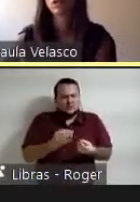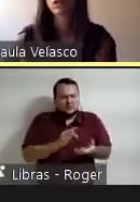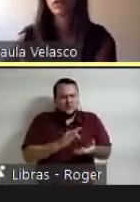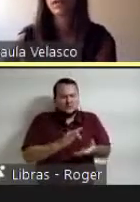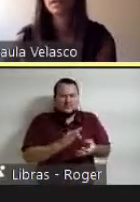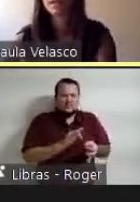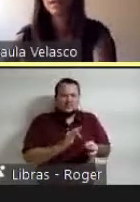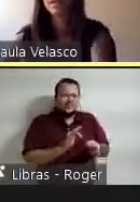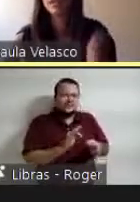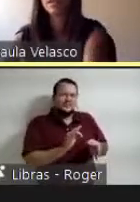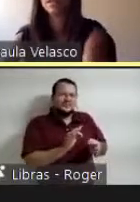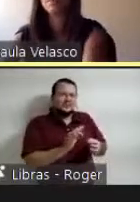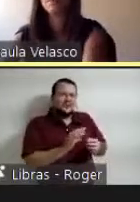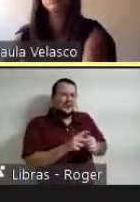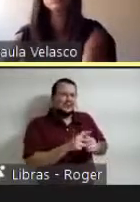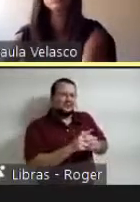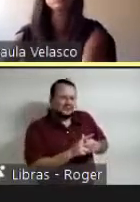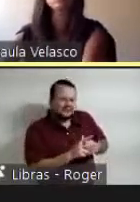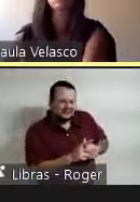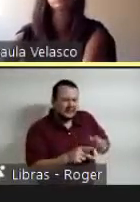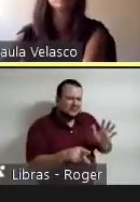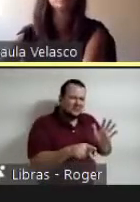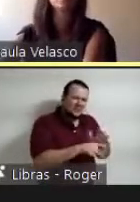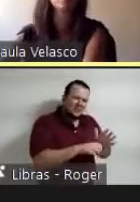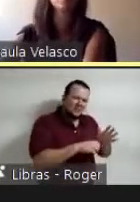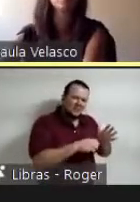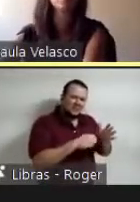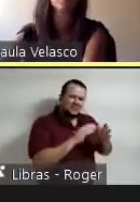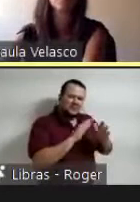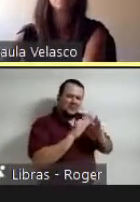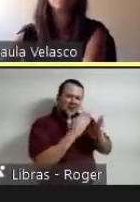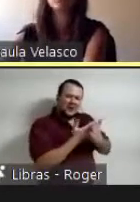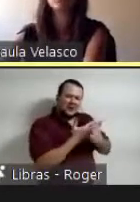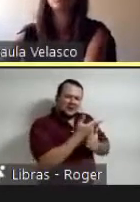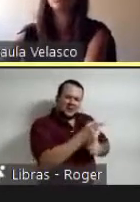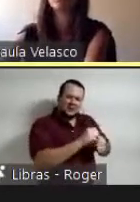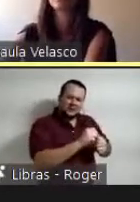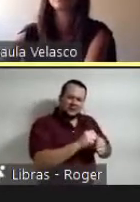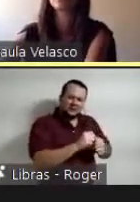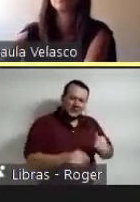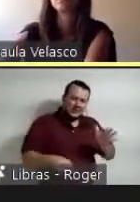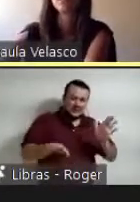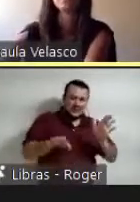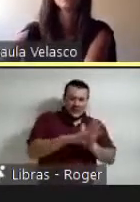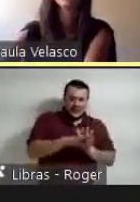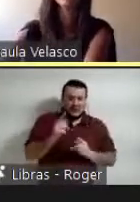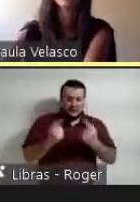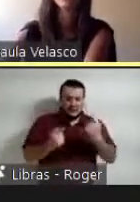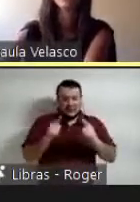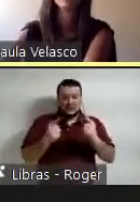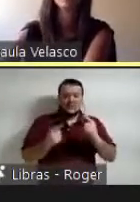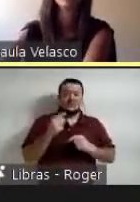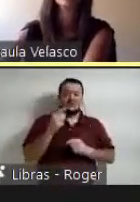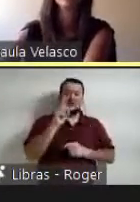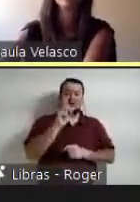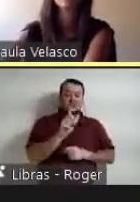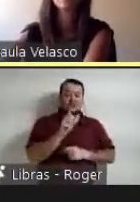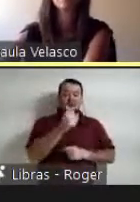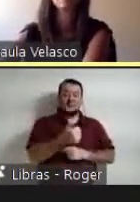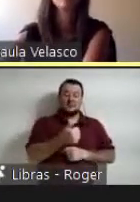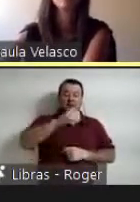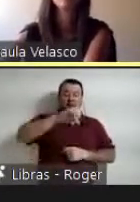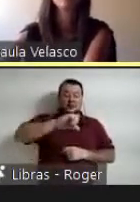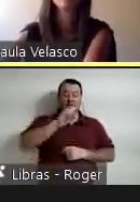Eno llega a Chile en 1856 el edificio sirvió como residencia familiar